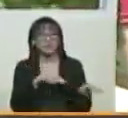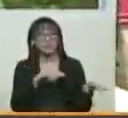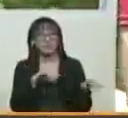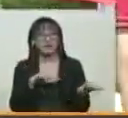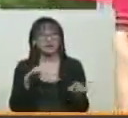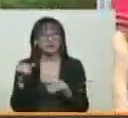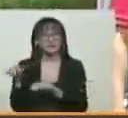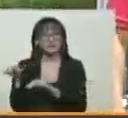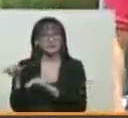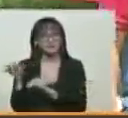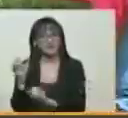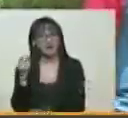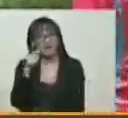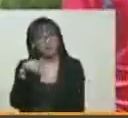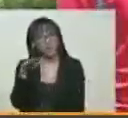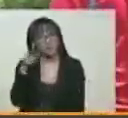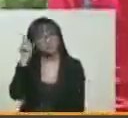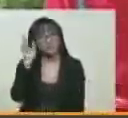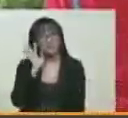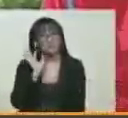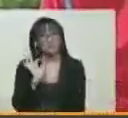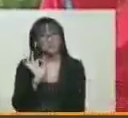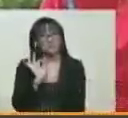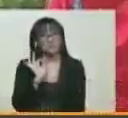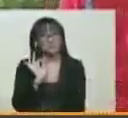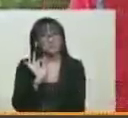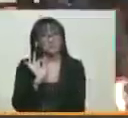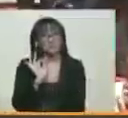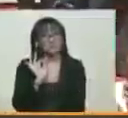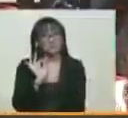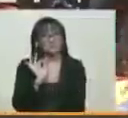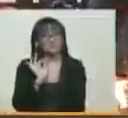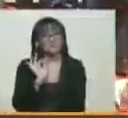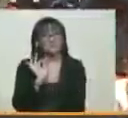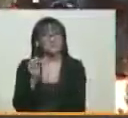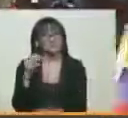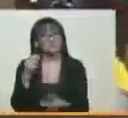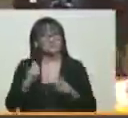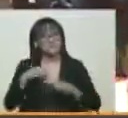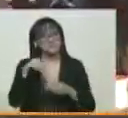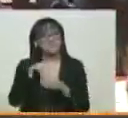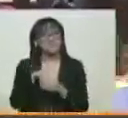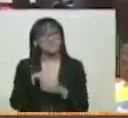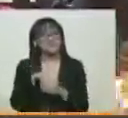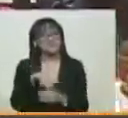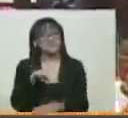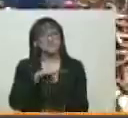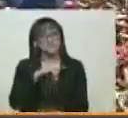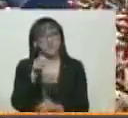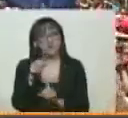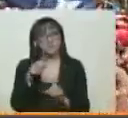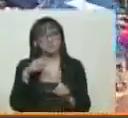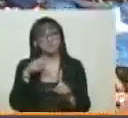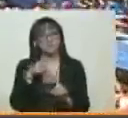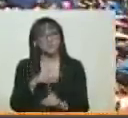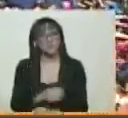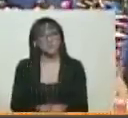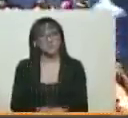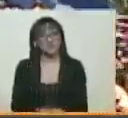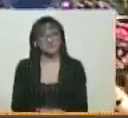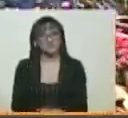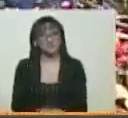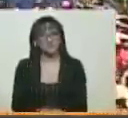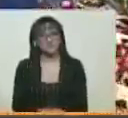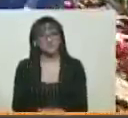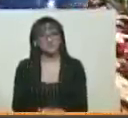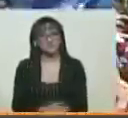pueblo Piaroa, pueblos originarios ancestrales, quienes hacen vida acá en el estado Amazonas. Lo dejamos ustedes